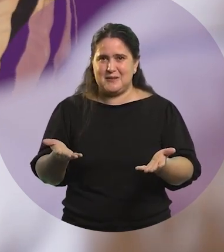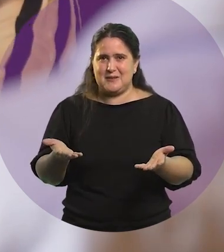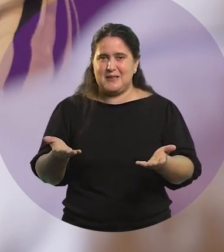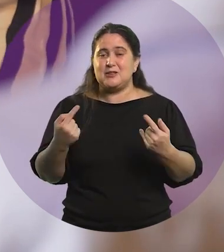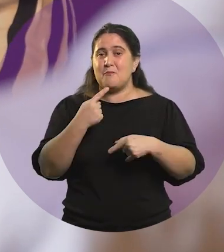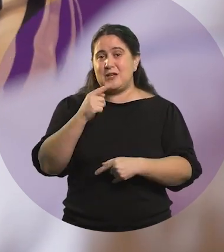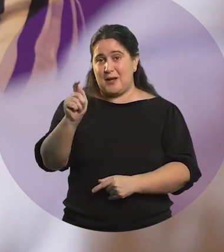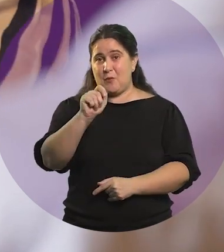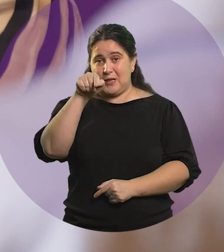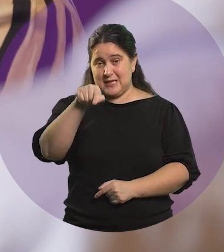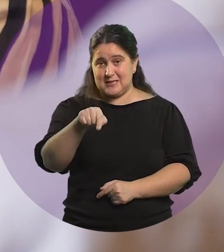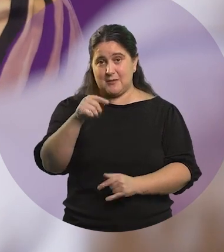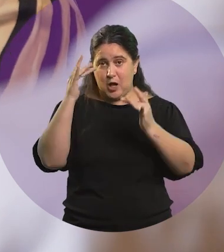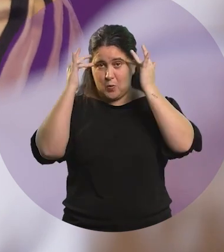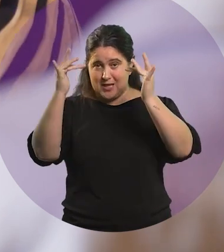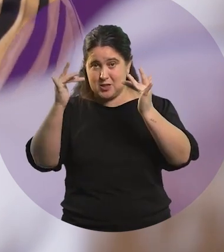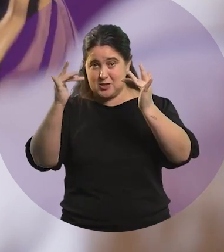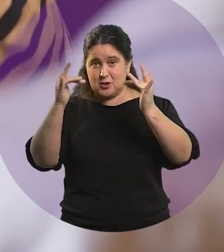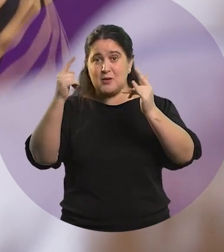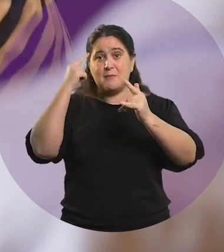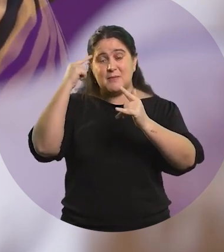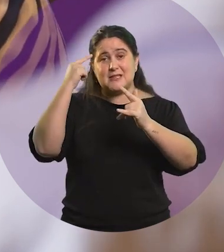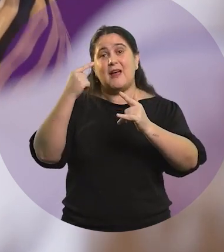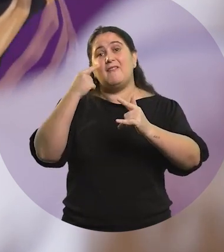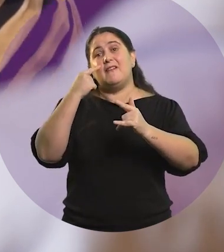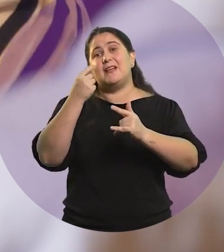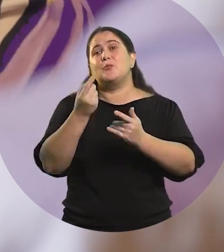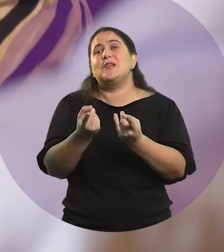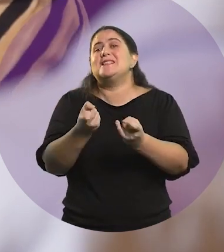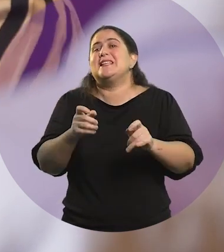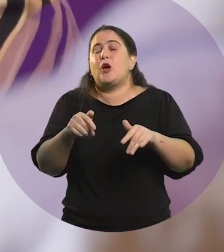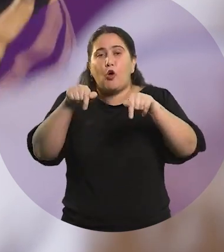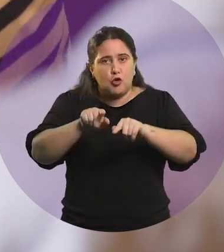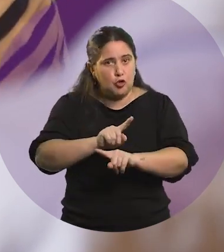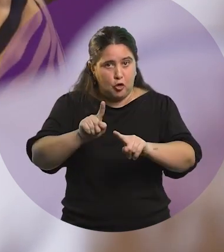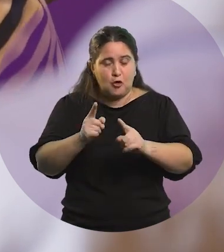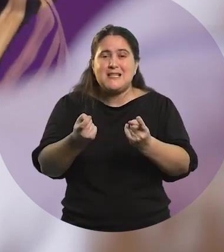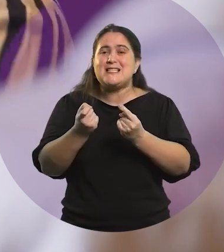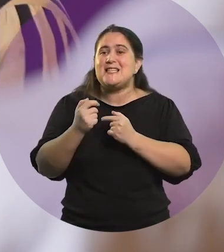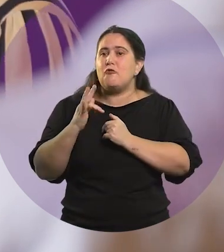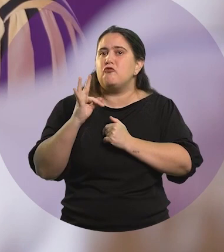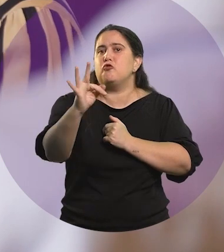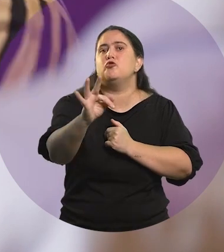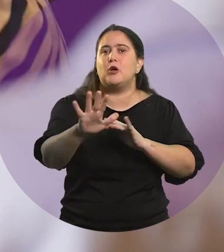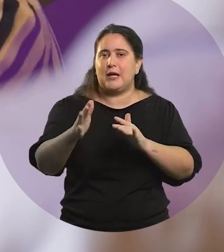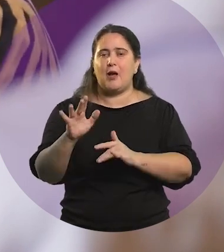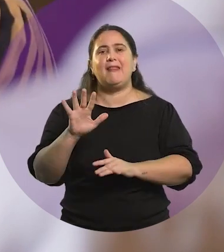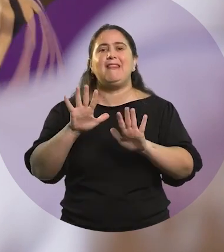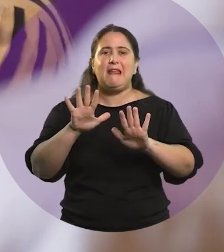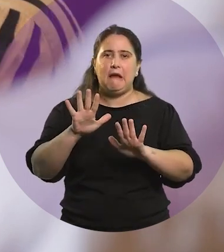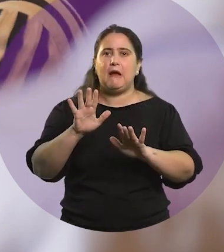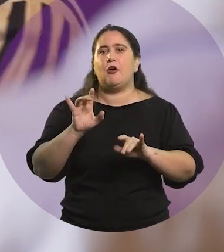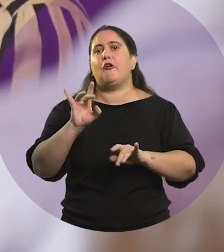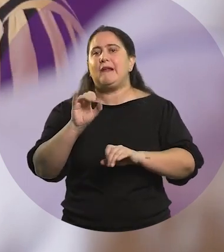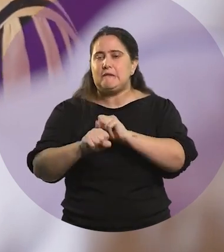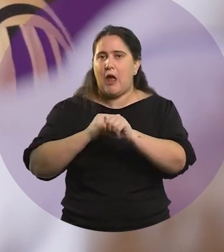cómo esa política pública educativa, pensar en cuáles van a ser las necesidades, no de hoy, sino las de 10, 15 años para